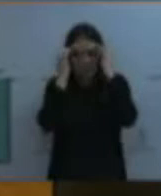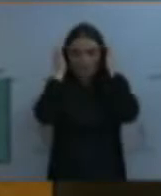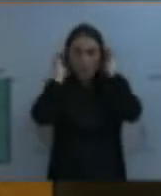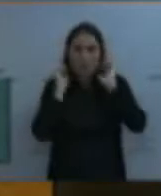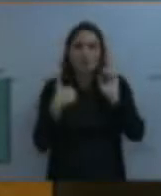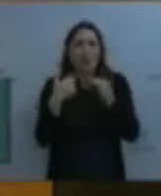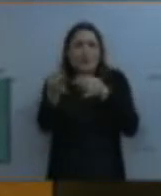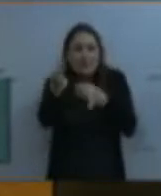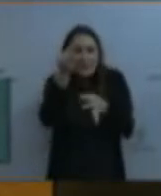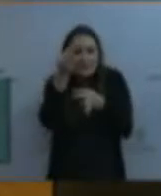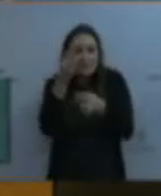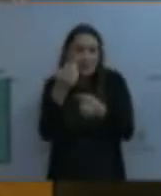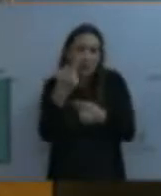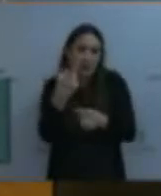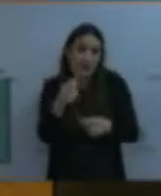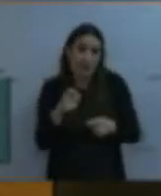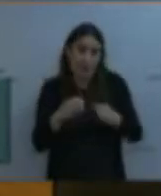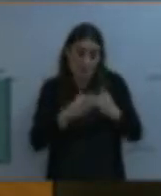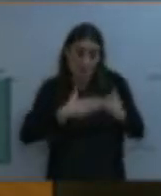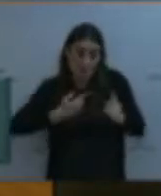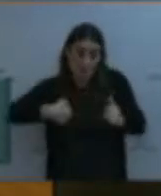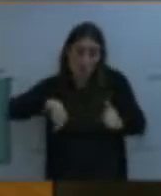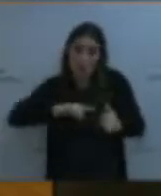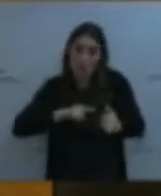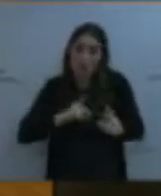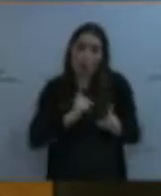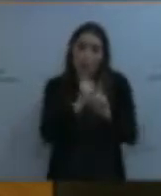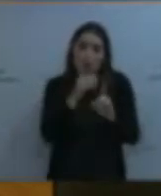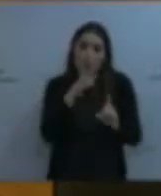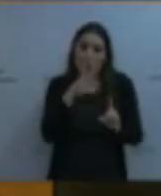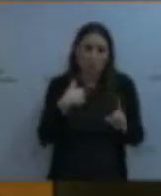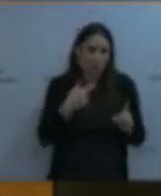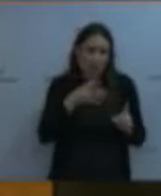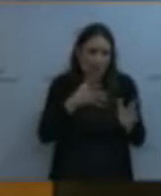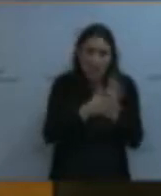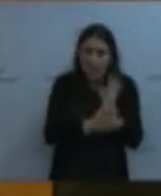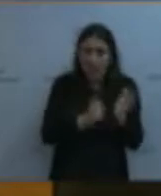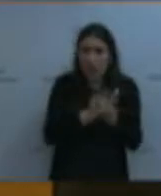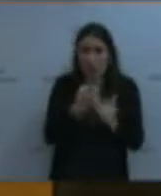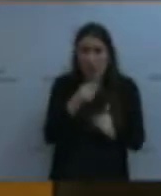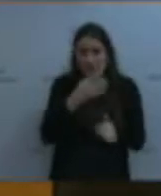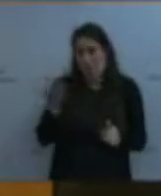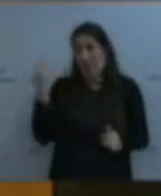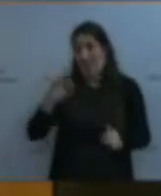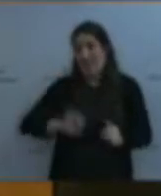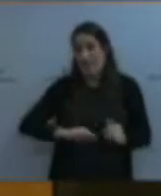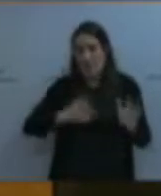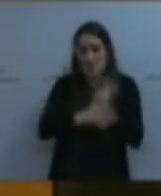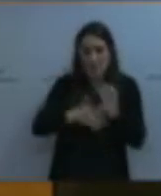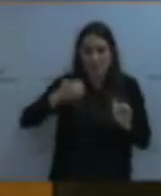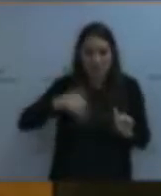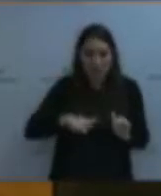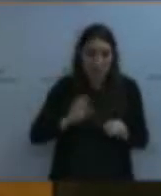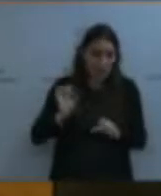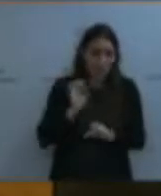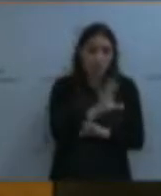pormenorizar las objeciones del nuestro grupo parlamentario, porque ya les trasladé en xineru por correo,